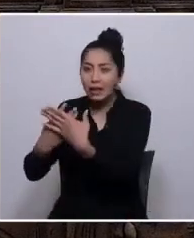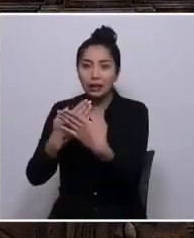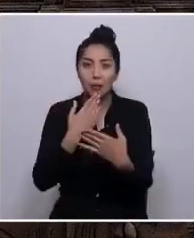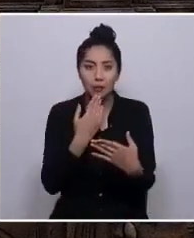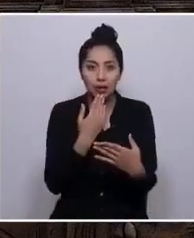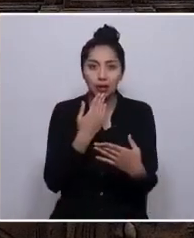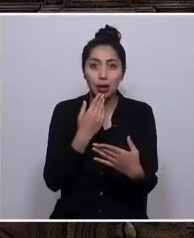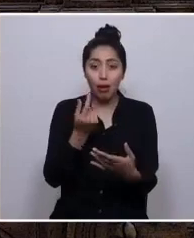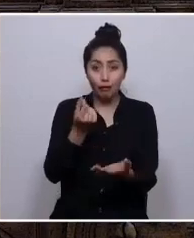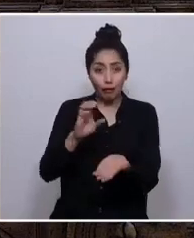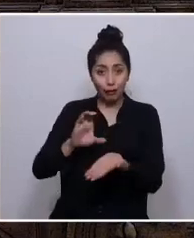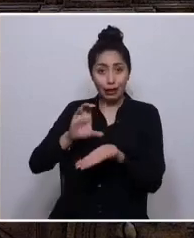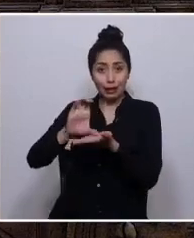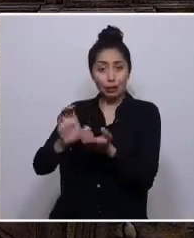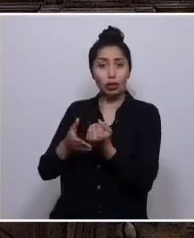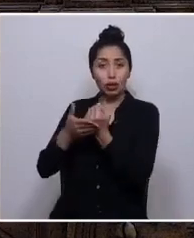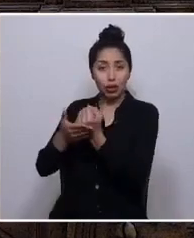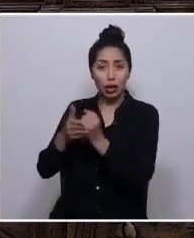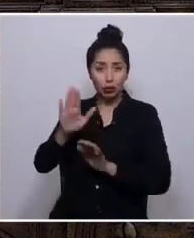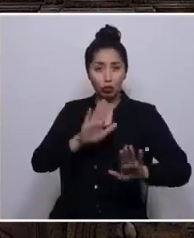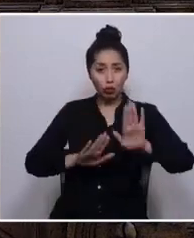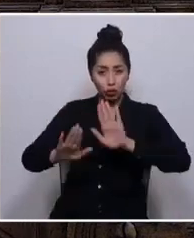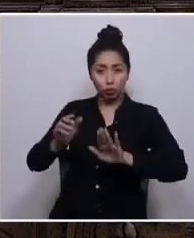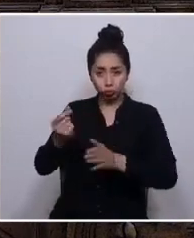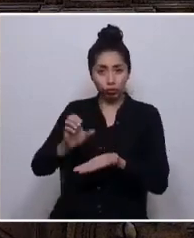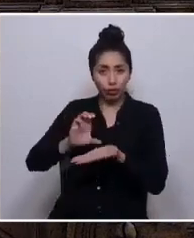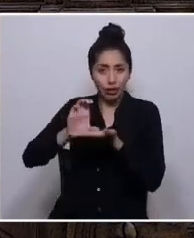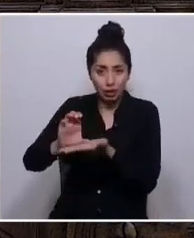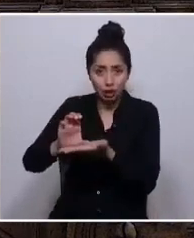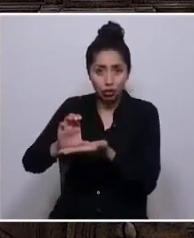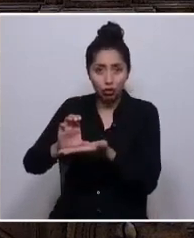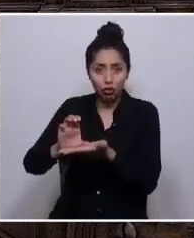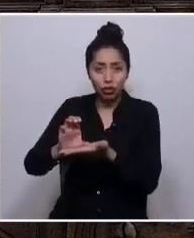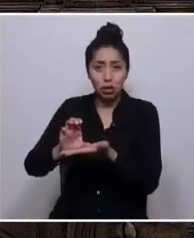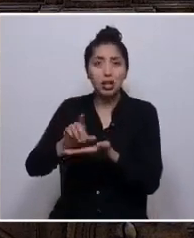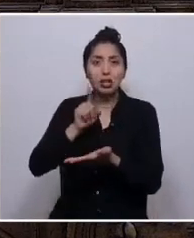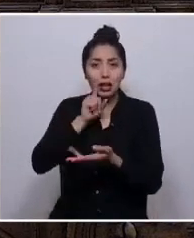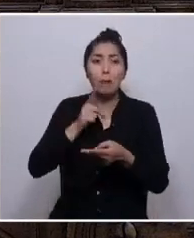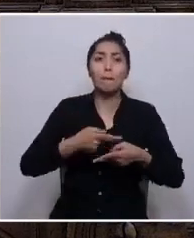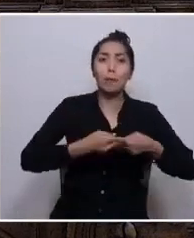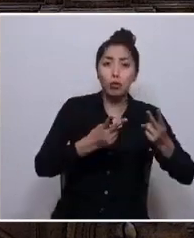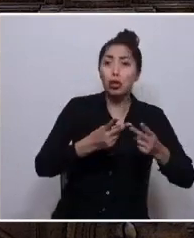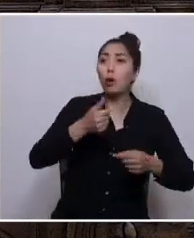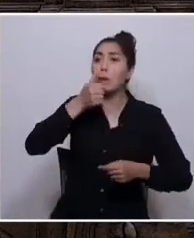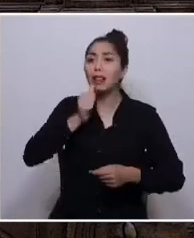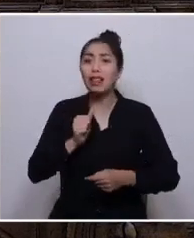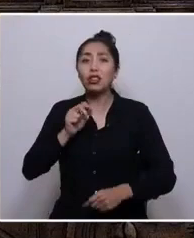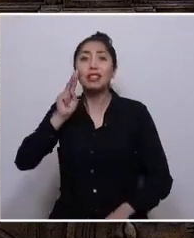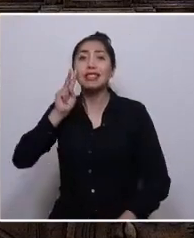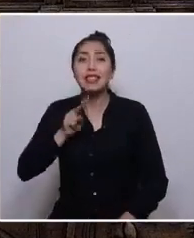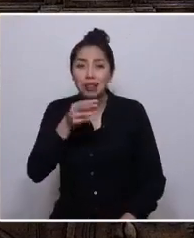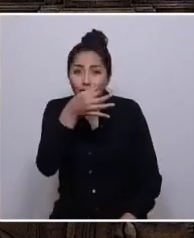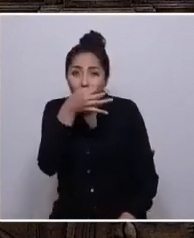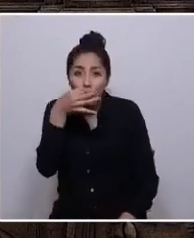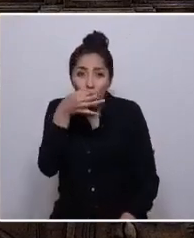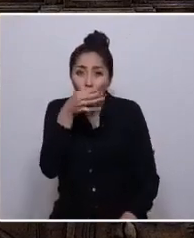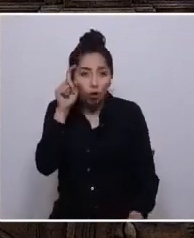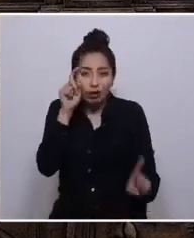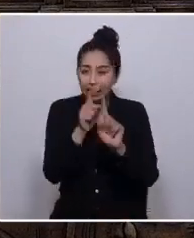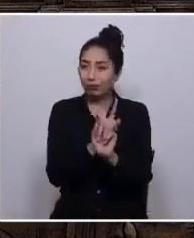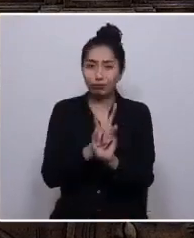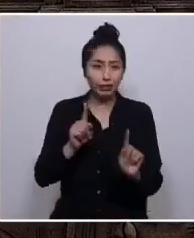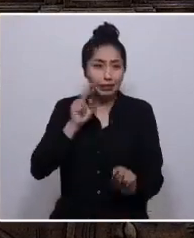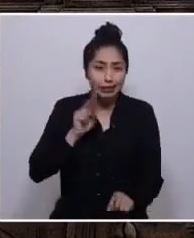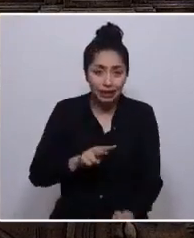financiamiento solidario con protección financiera con prestadores públicos y privados sin fines de lucro desde un sólido